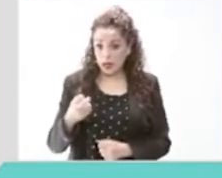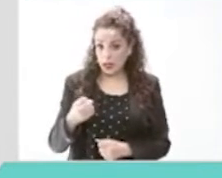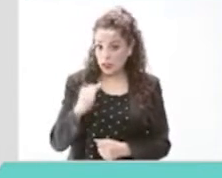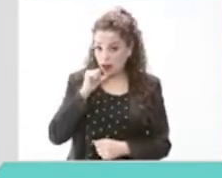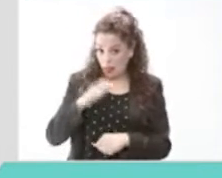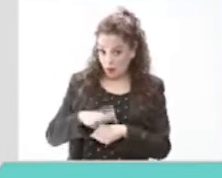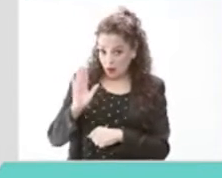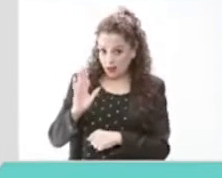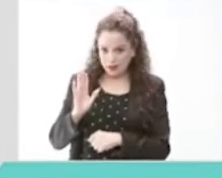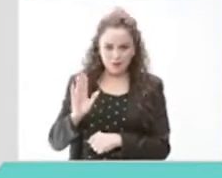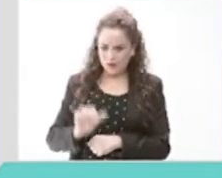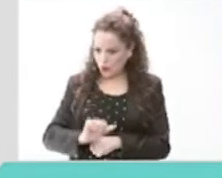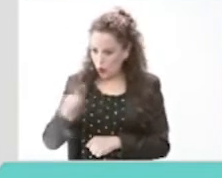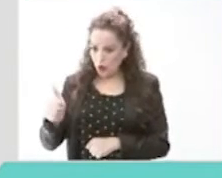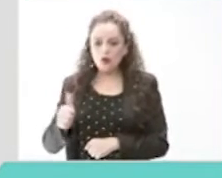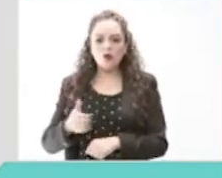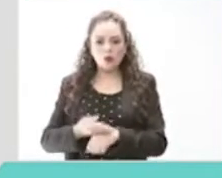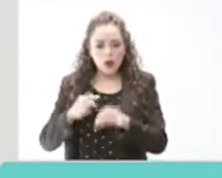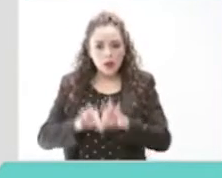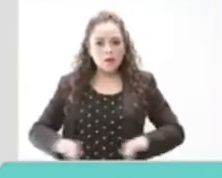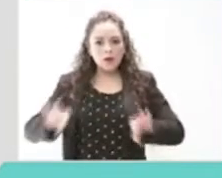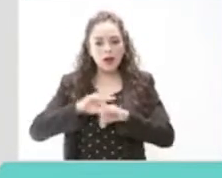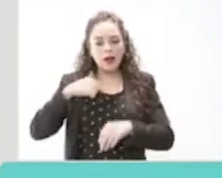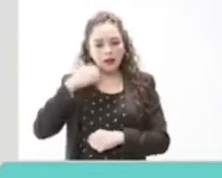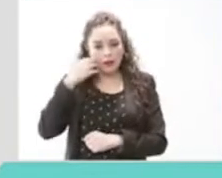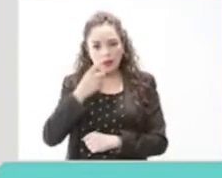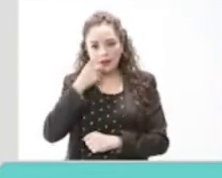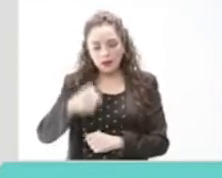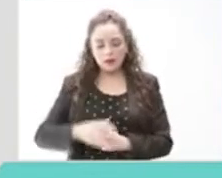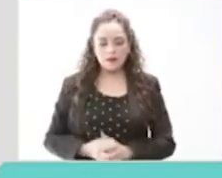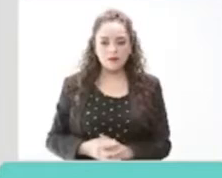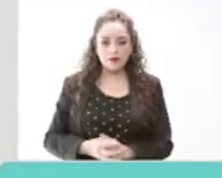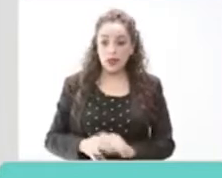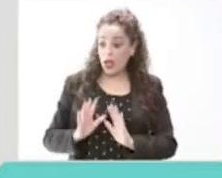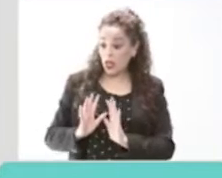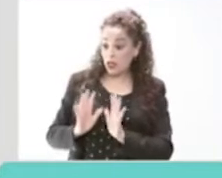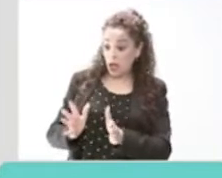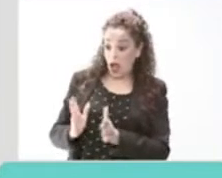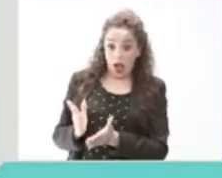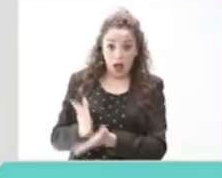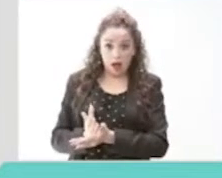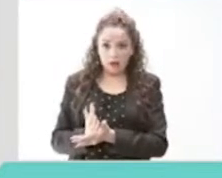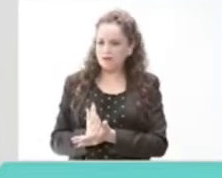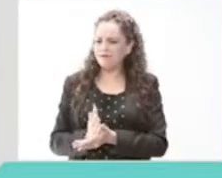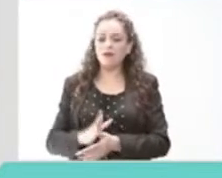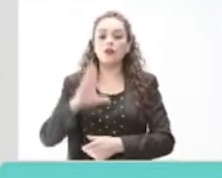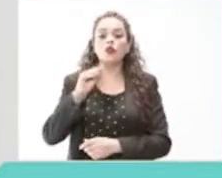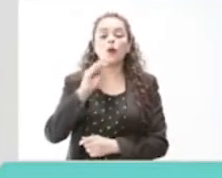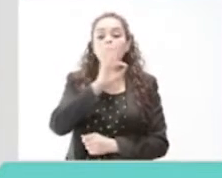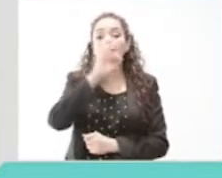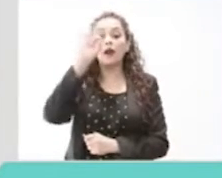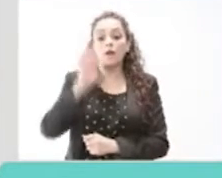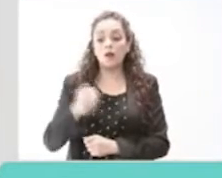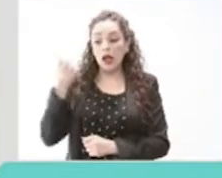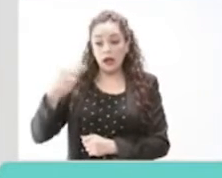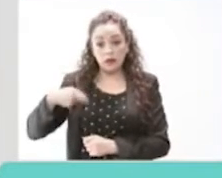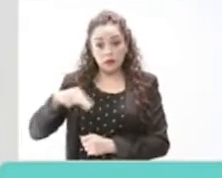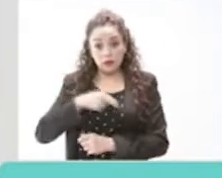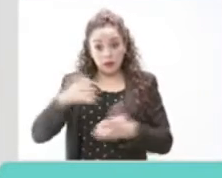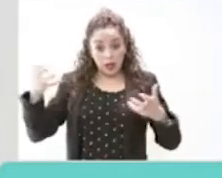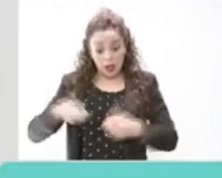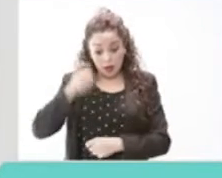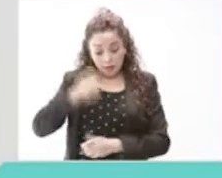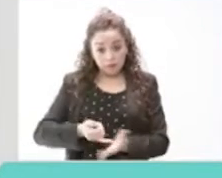algo muy importante que yo quiero destacar, no nos hemos quedado ahí. Ese 90% de resoluciones que le